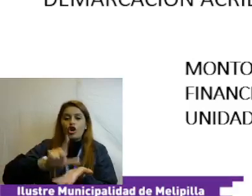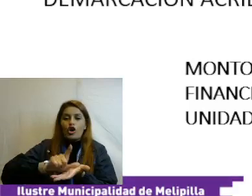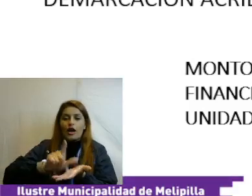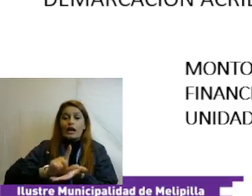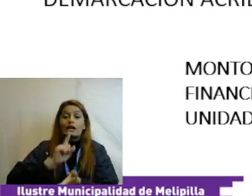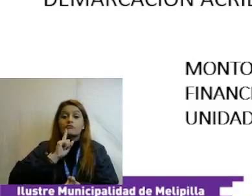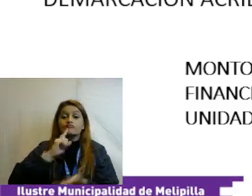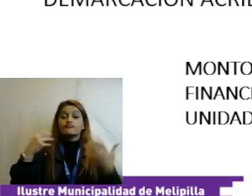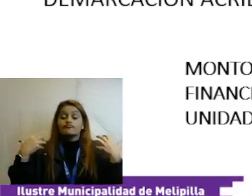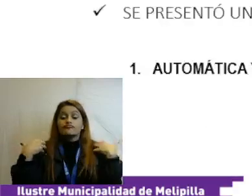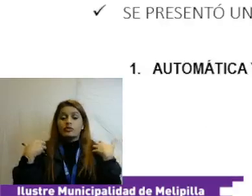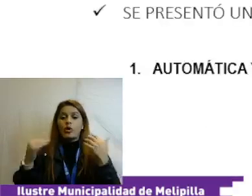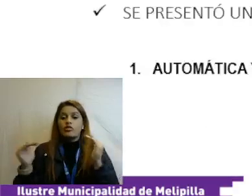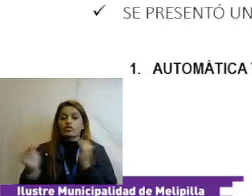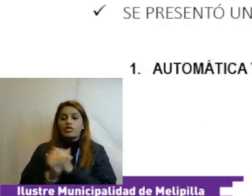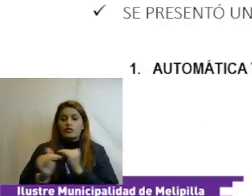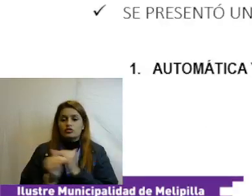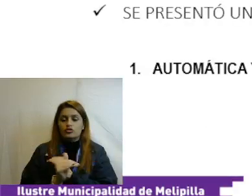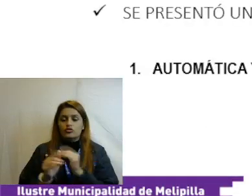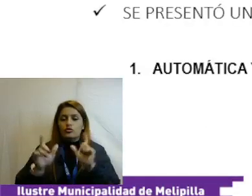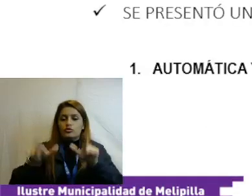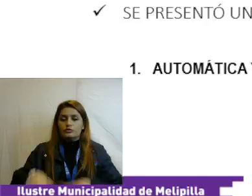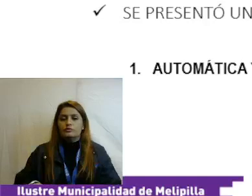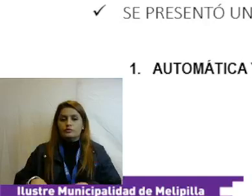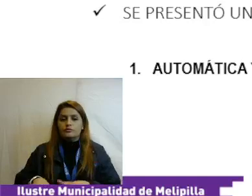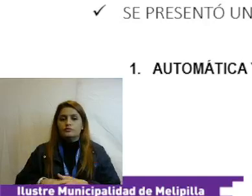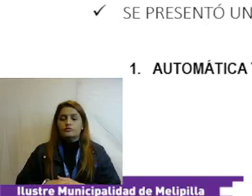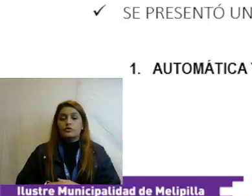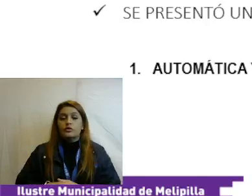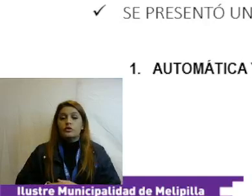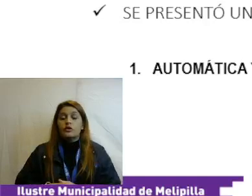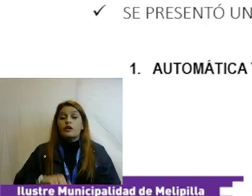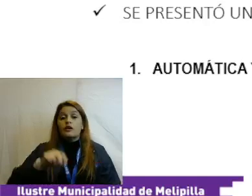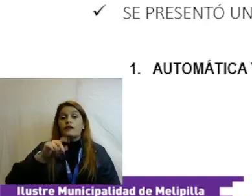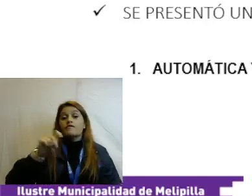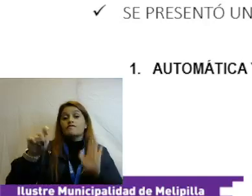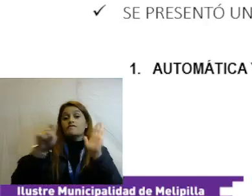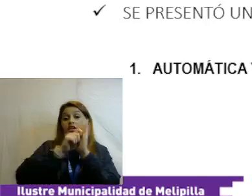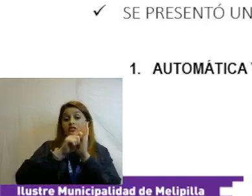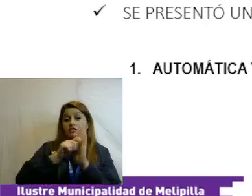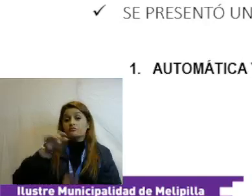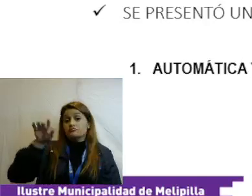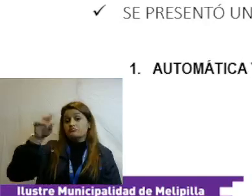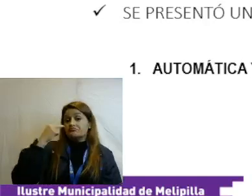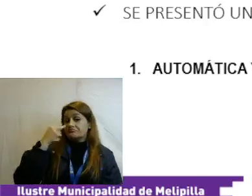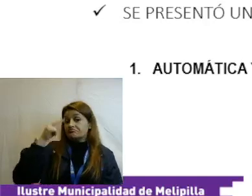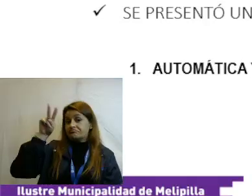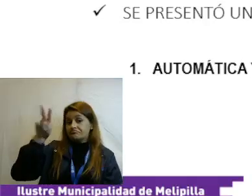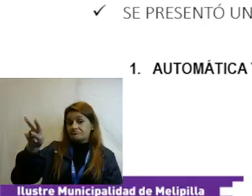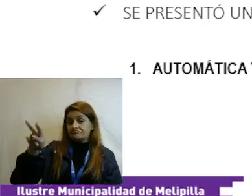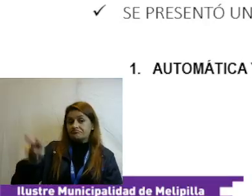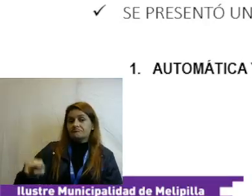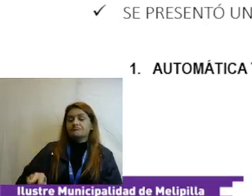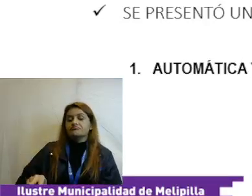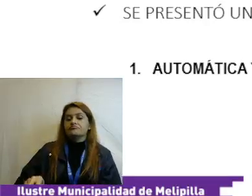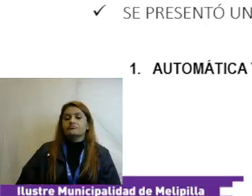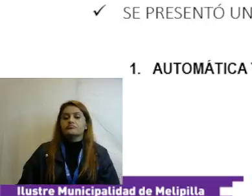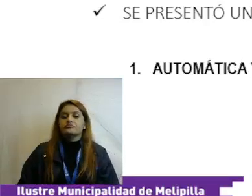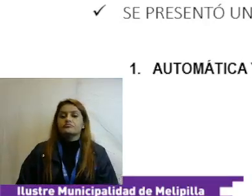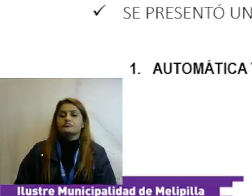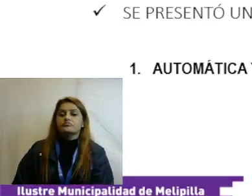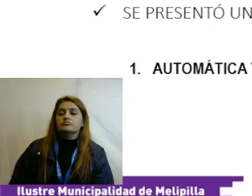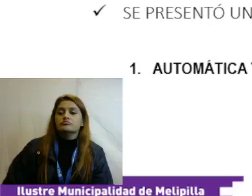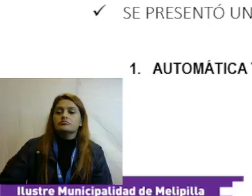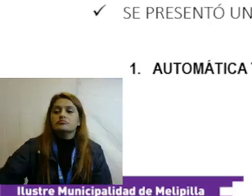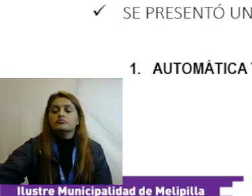caso sería la Dirección de Tránsito. La licitación se publica el 23 de febrero, 7 de marzo se efectúa la visita de terreno, 22 de